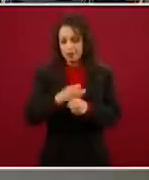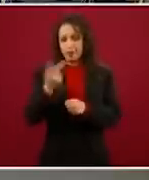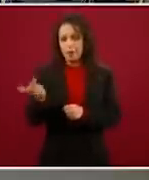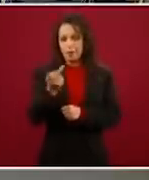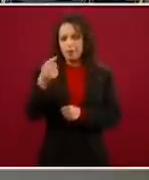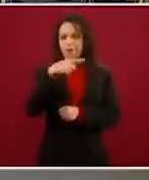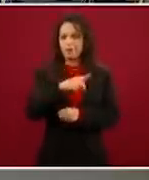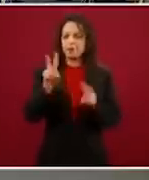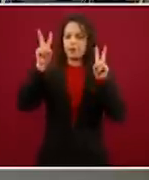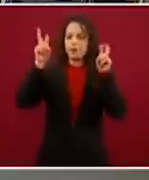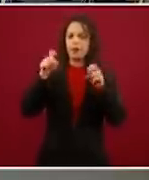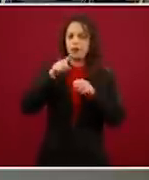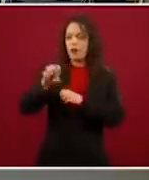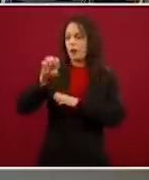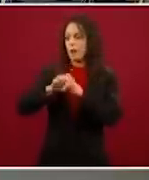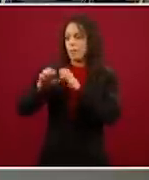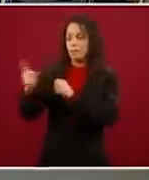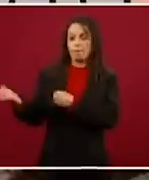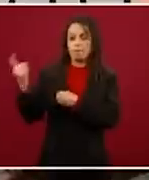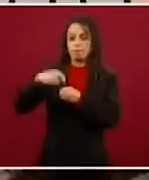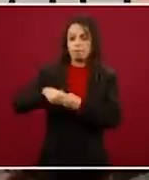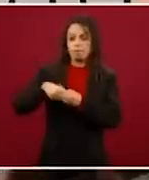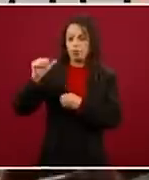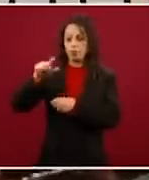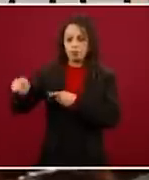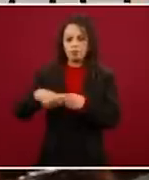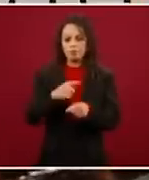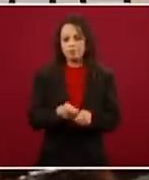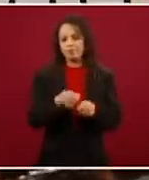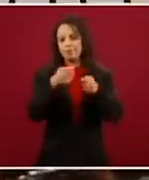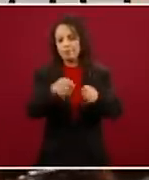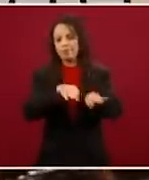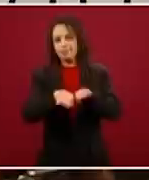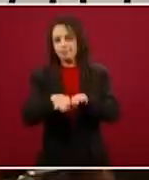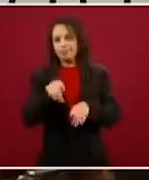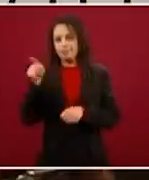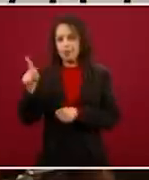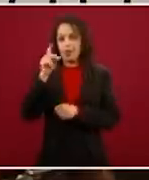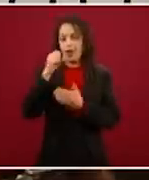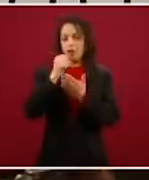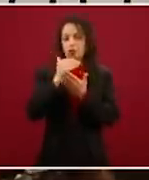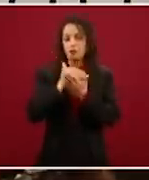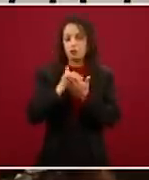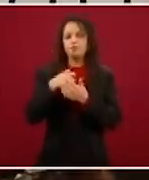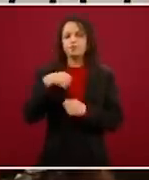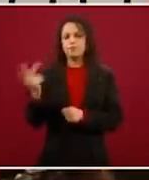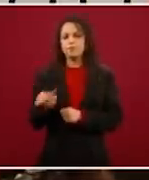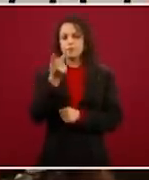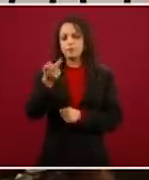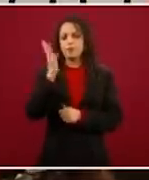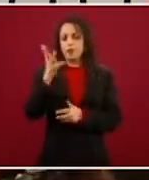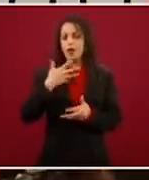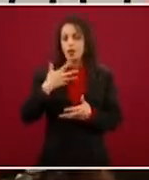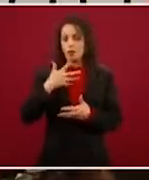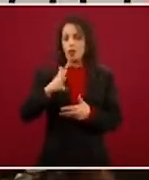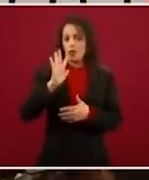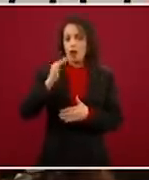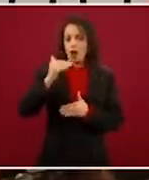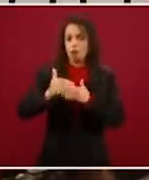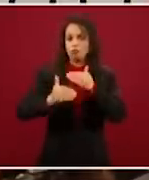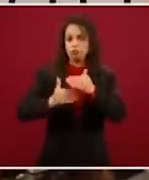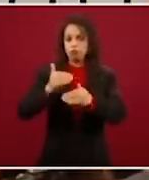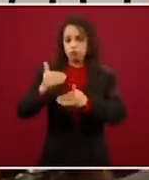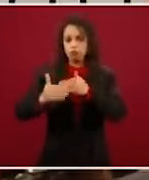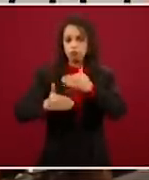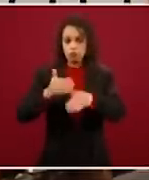respecto al outsourcing ilegal, que incluso ya ha presentado datos. Yo le preguntaría, ¿ha avanzado en este sentido y hay en puerta